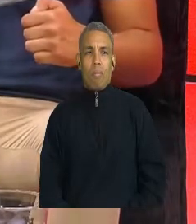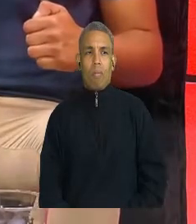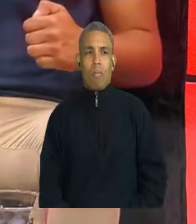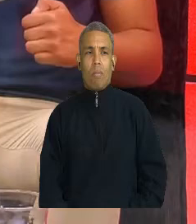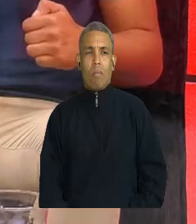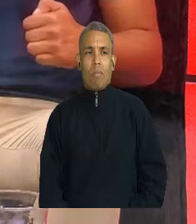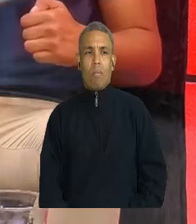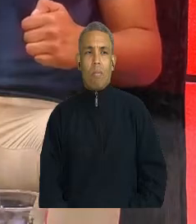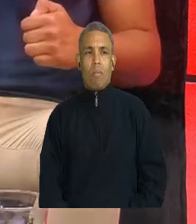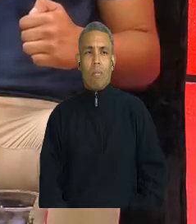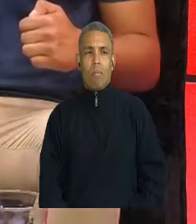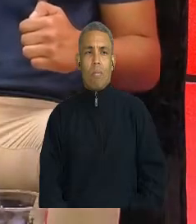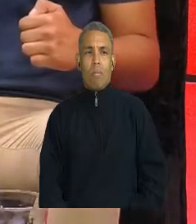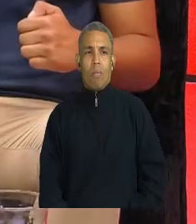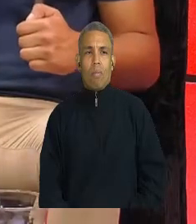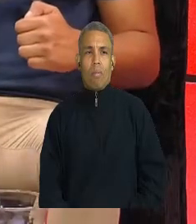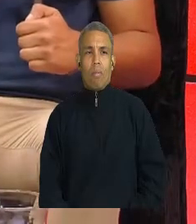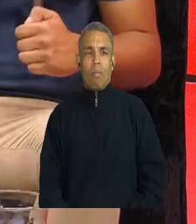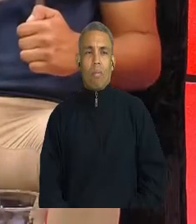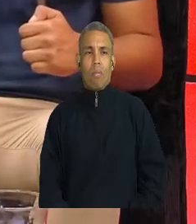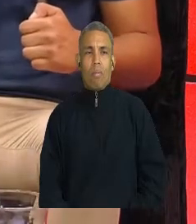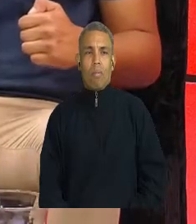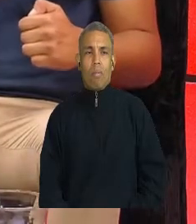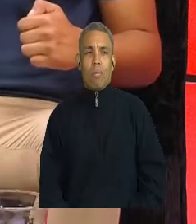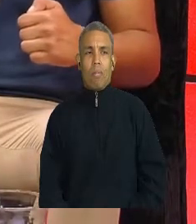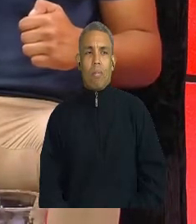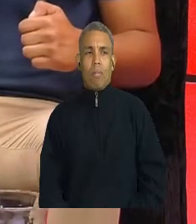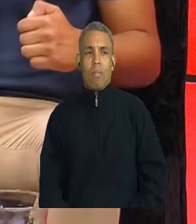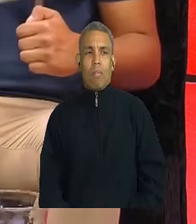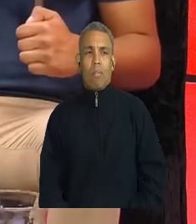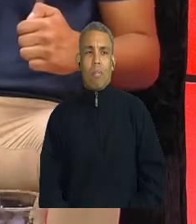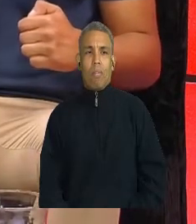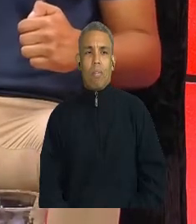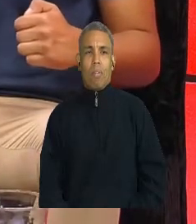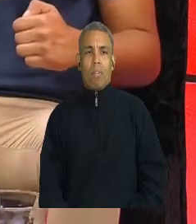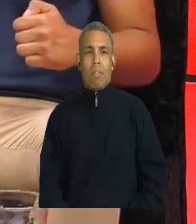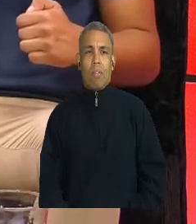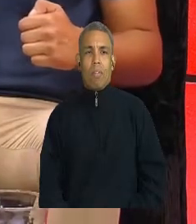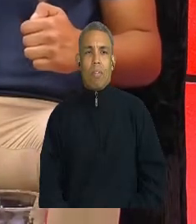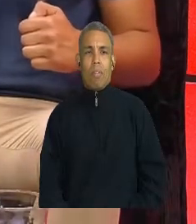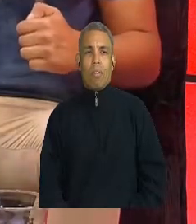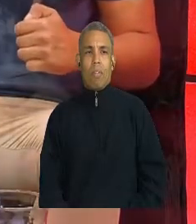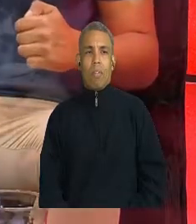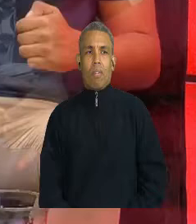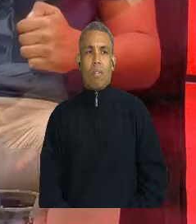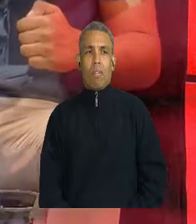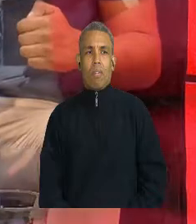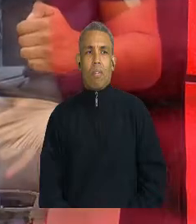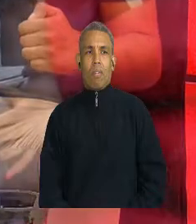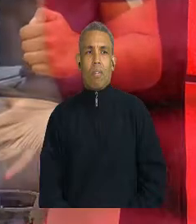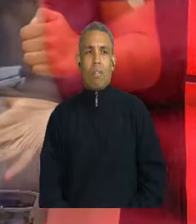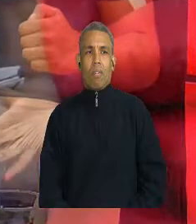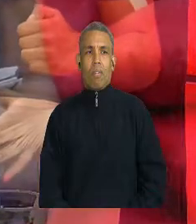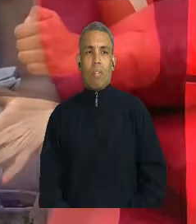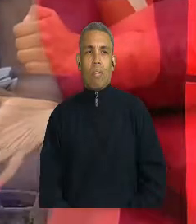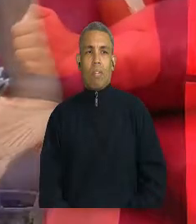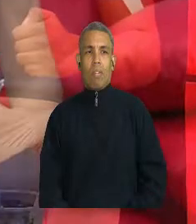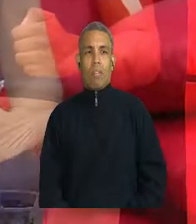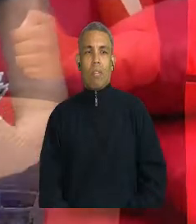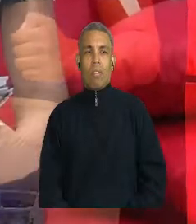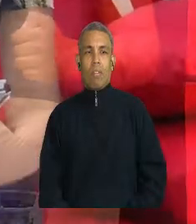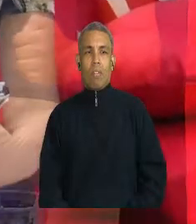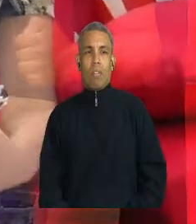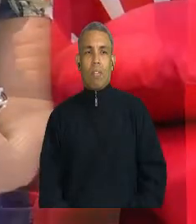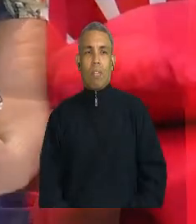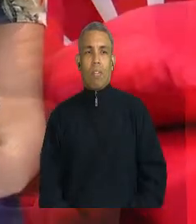esta mañanita de invierno en guayaba me recuerda a Villanueva,